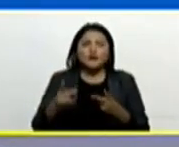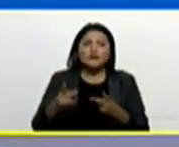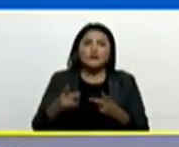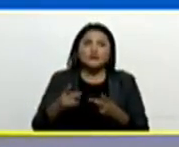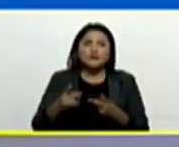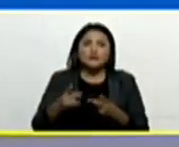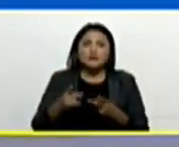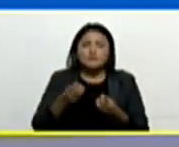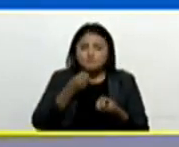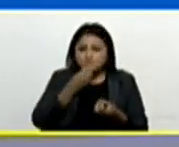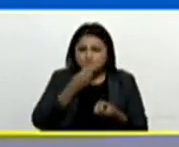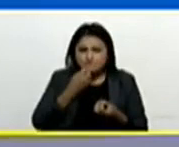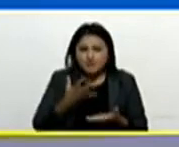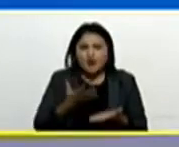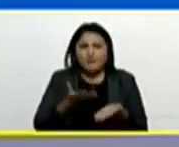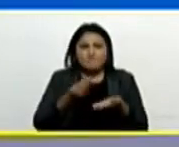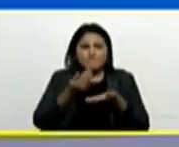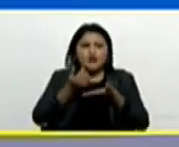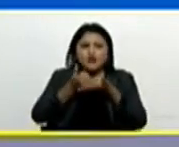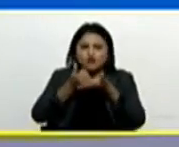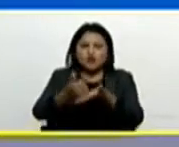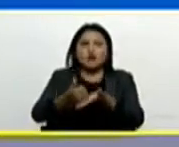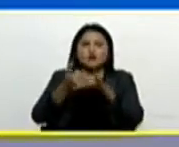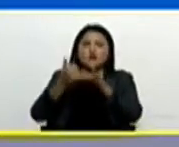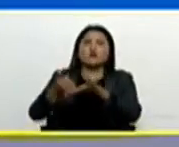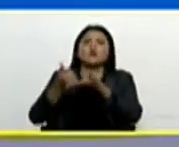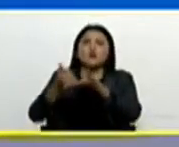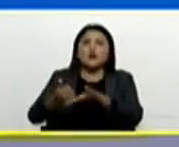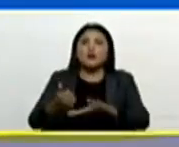del bien para el resto.